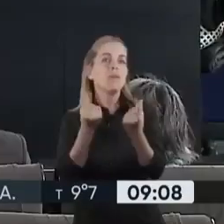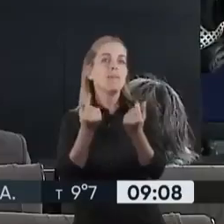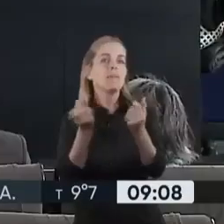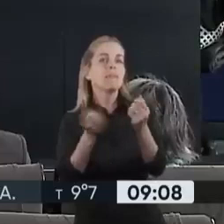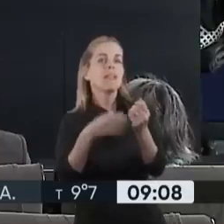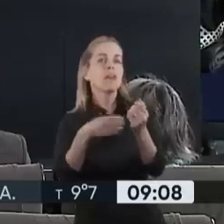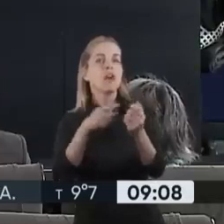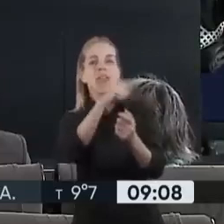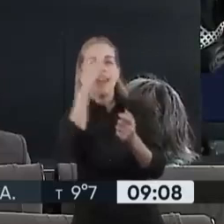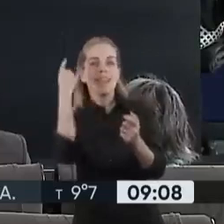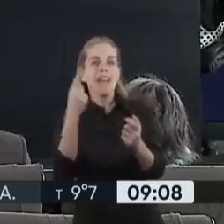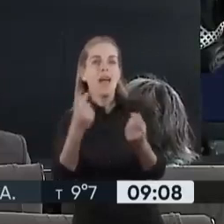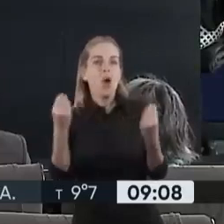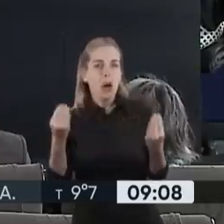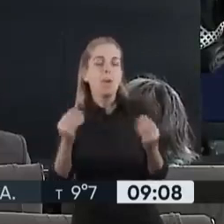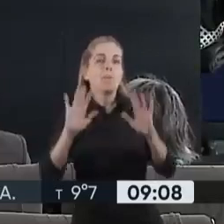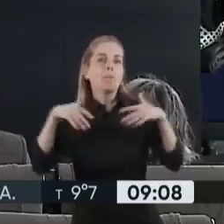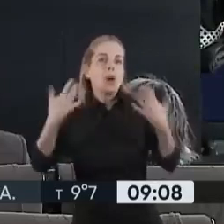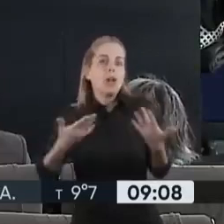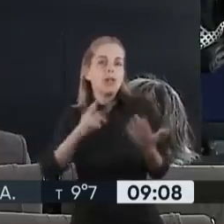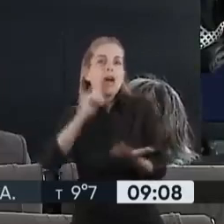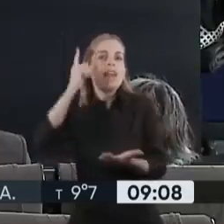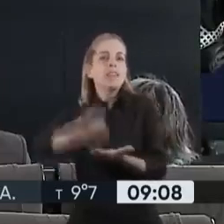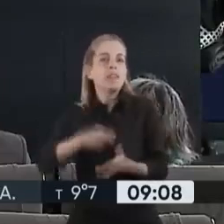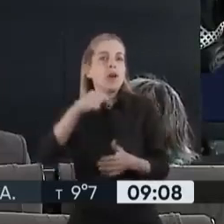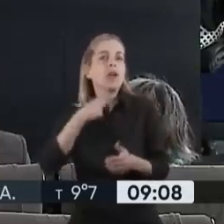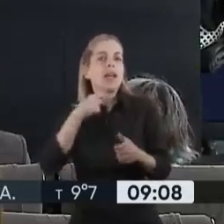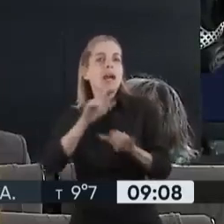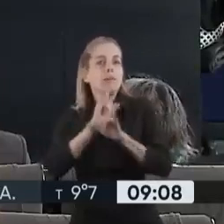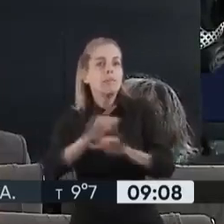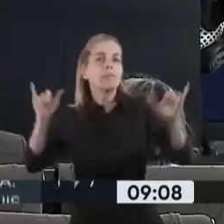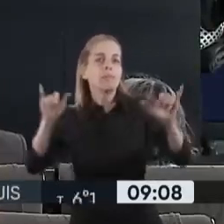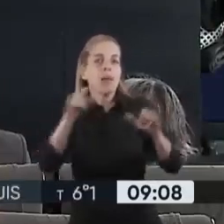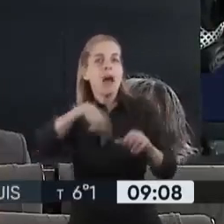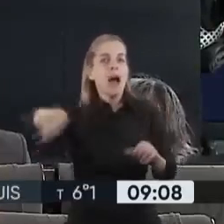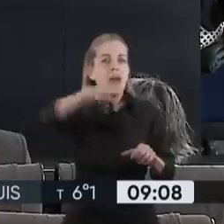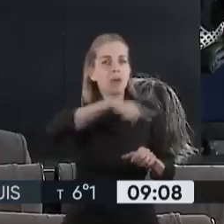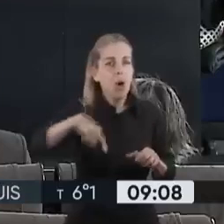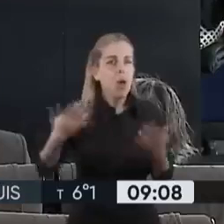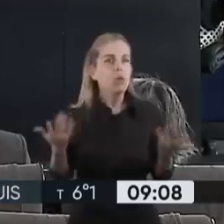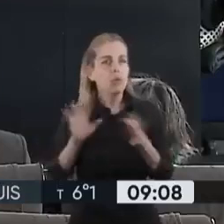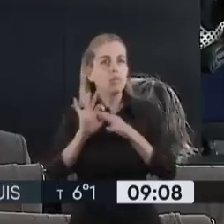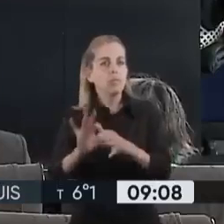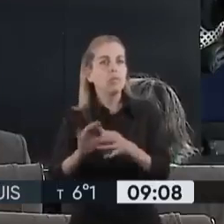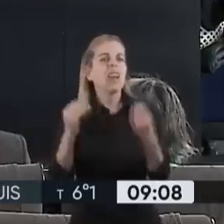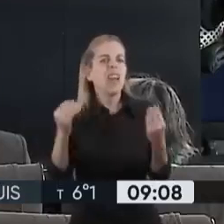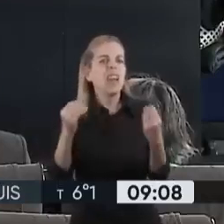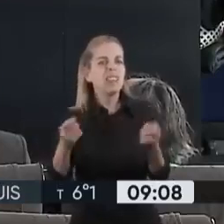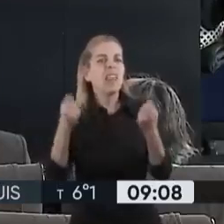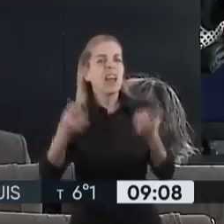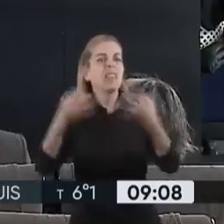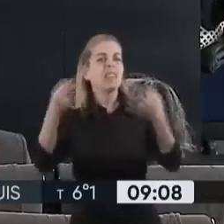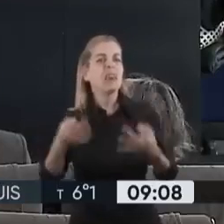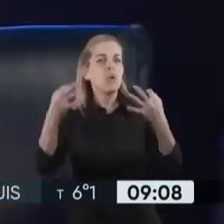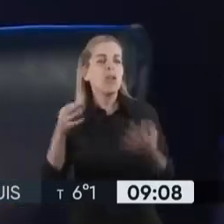y en ese sentido las medidas que hoy yo les quería compartir a todos ustedes tienen que ver con garantizar el